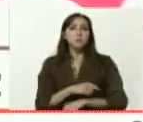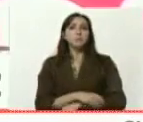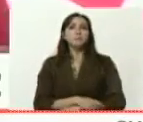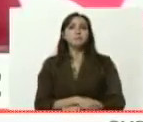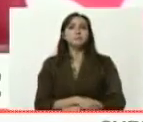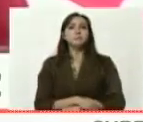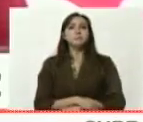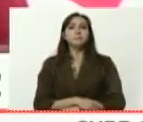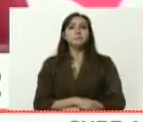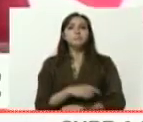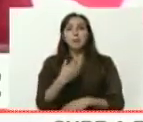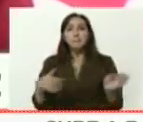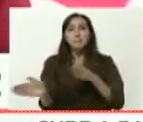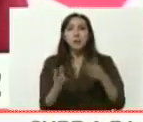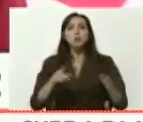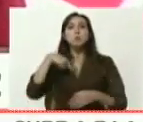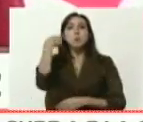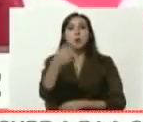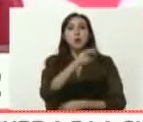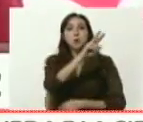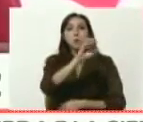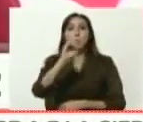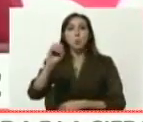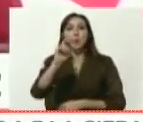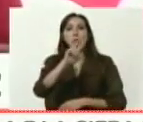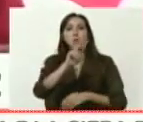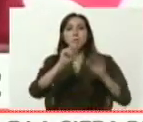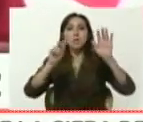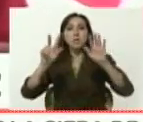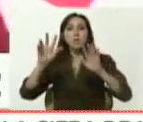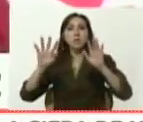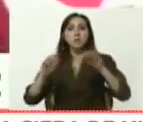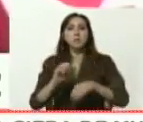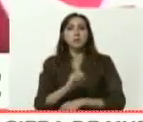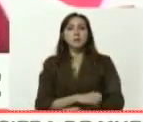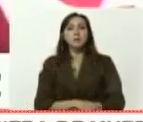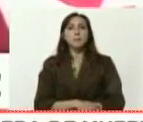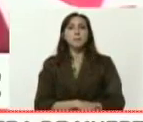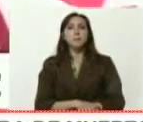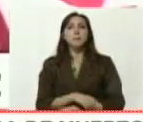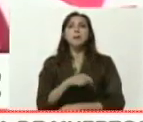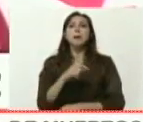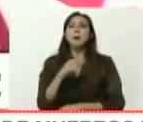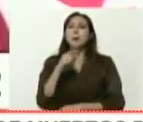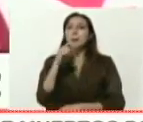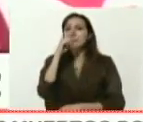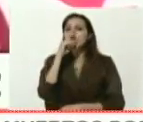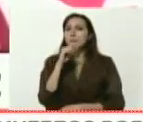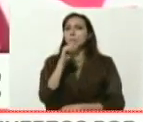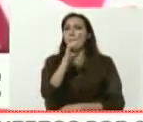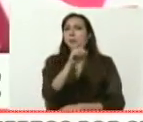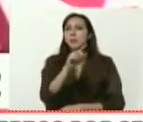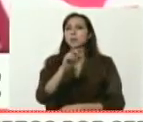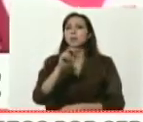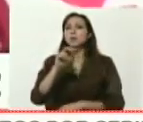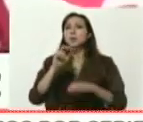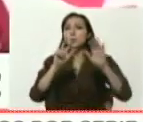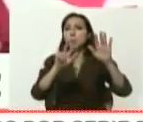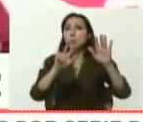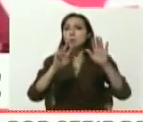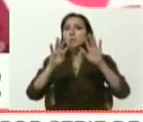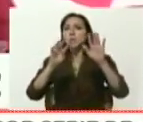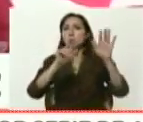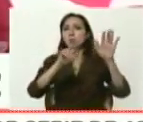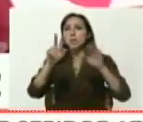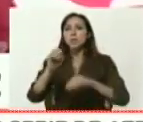que viene. A la gente que empuñó las armas en 1960, 70 y 80, en la